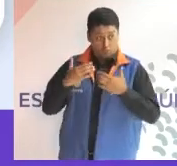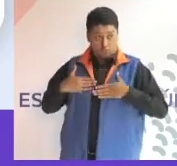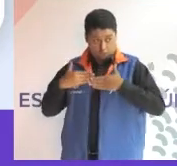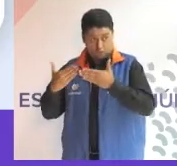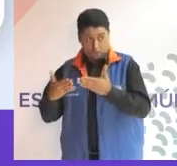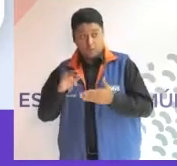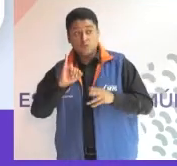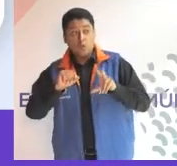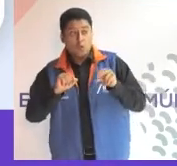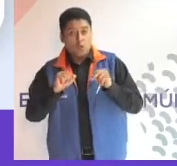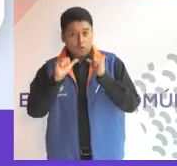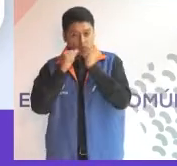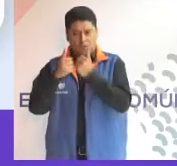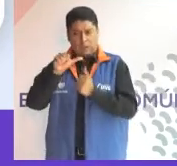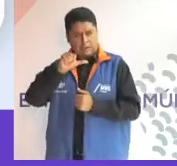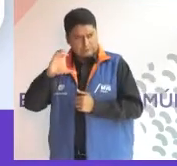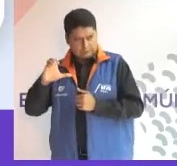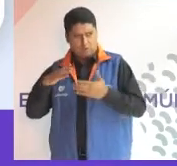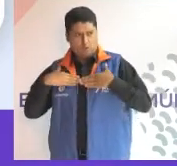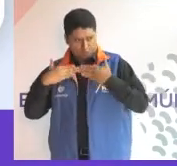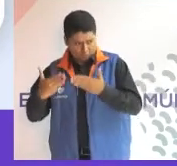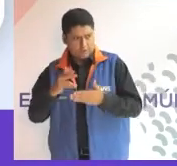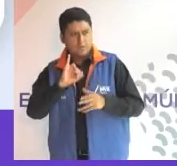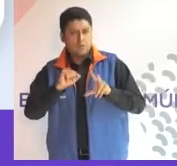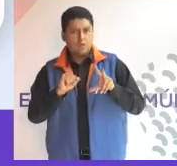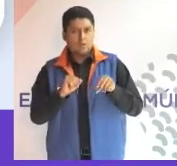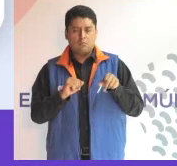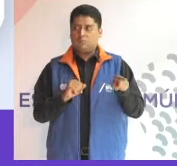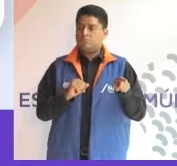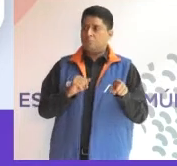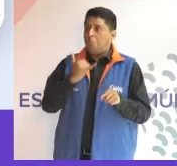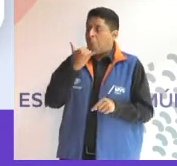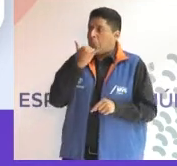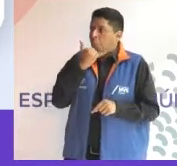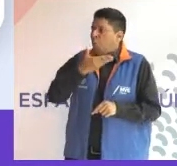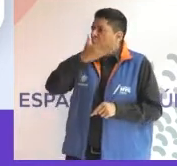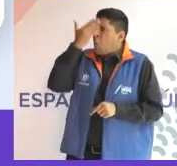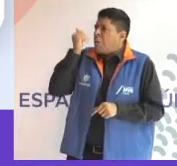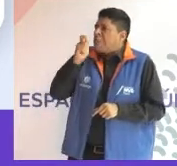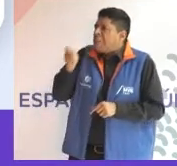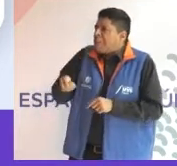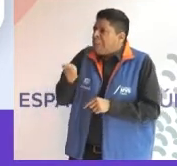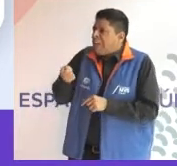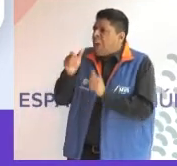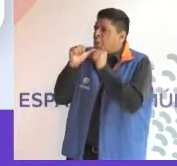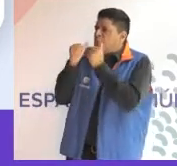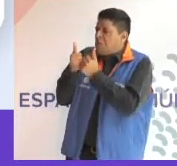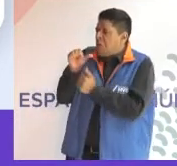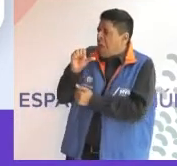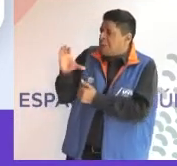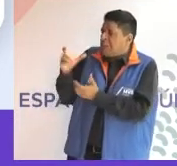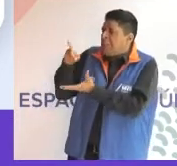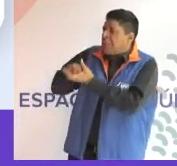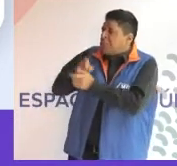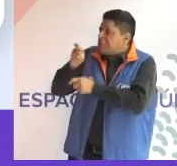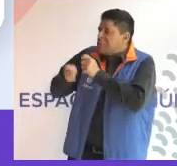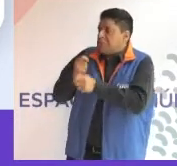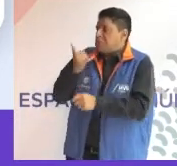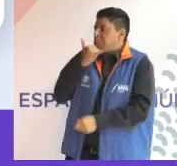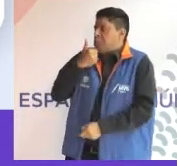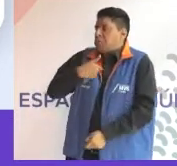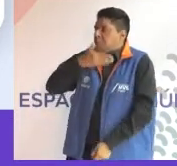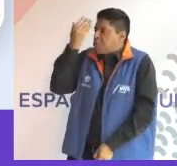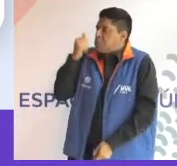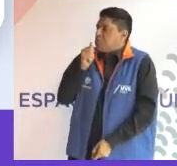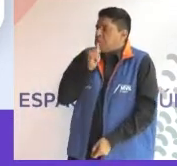idea ni de qué sociedad civil, no tienen una información, no han formado una información. Entonces usted tiene que